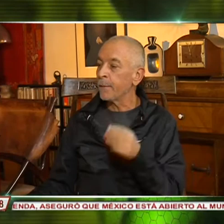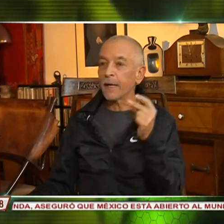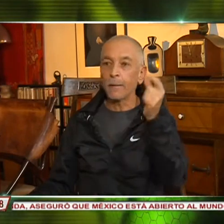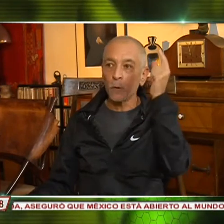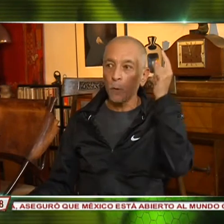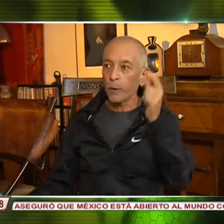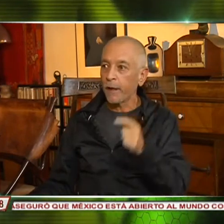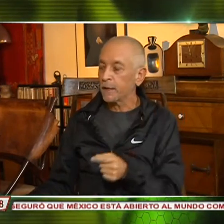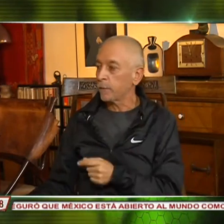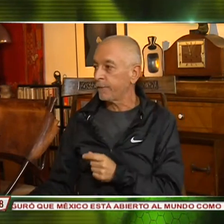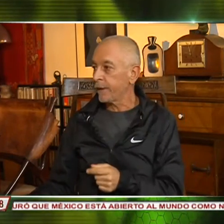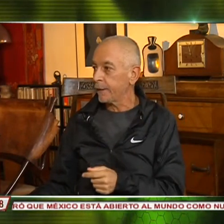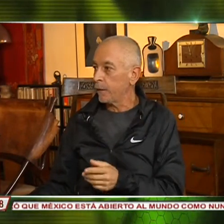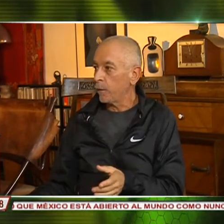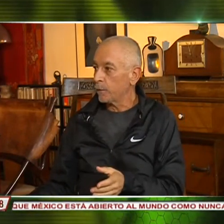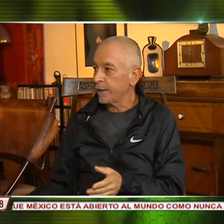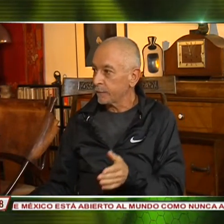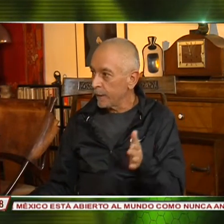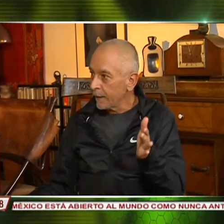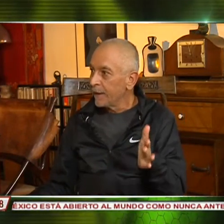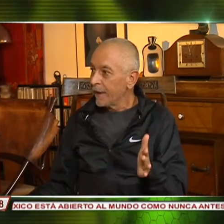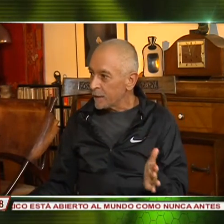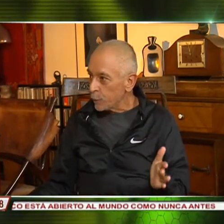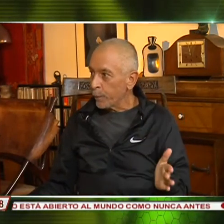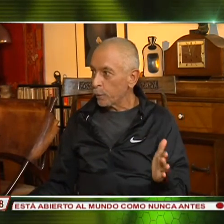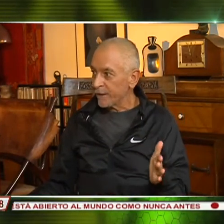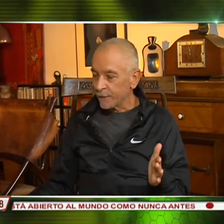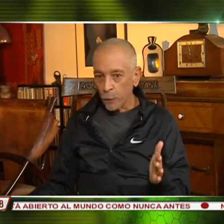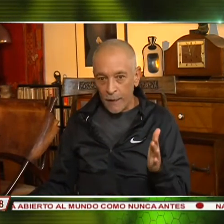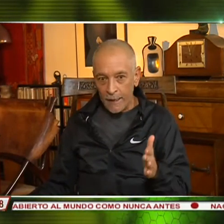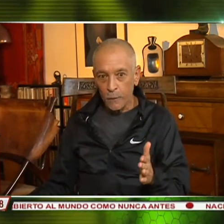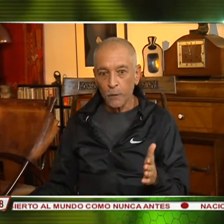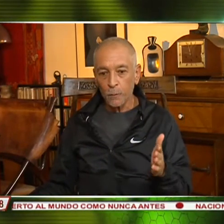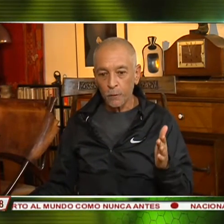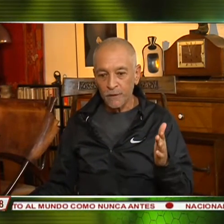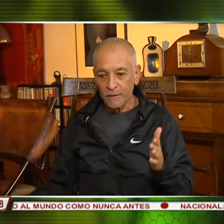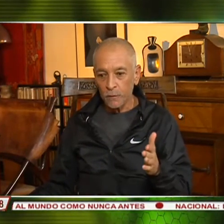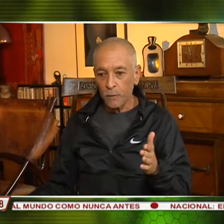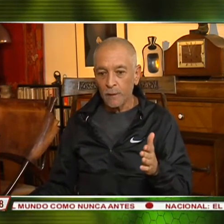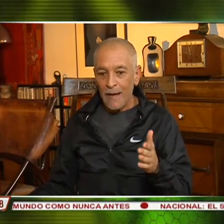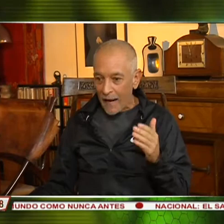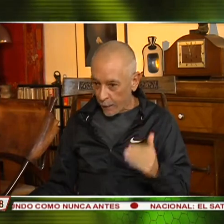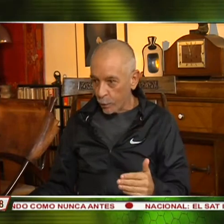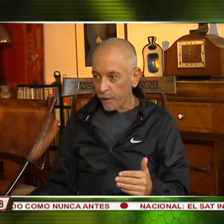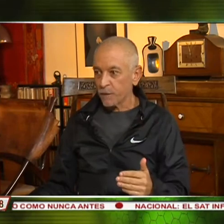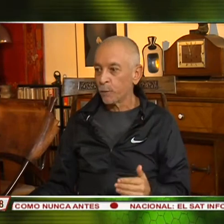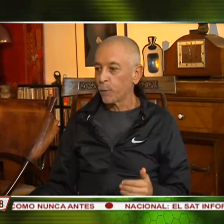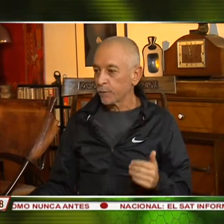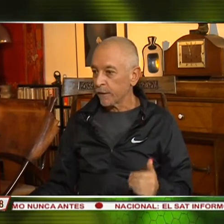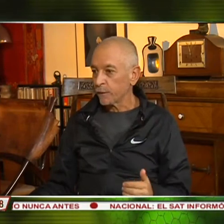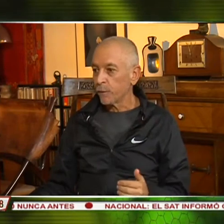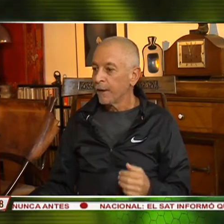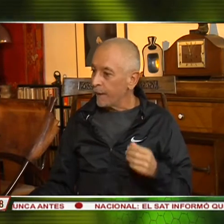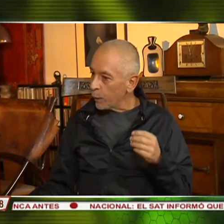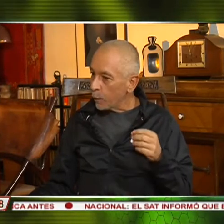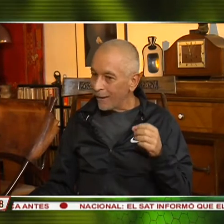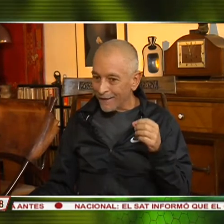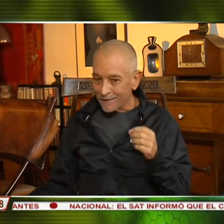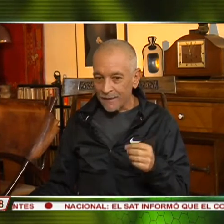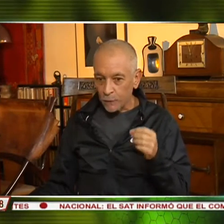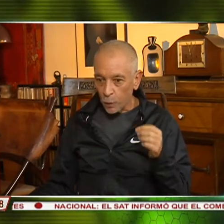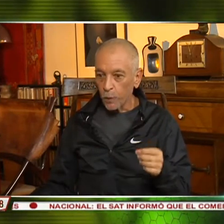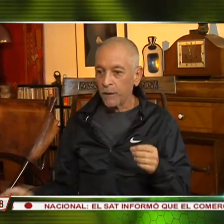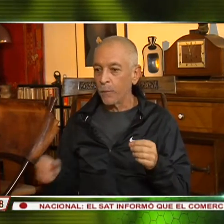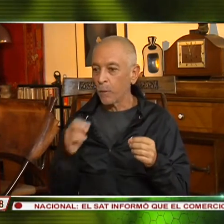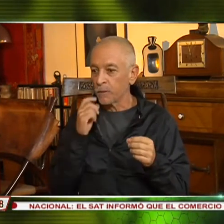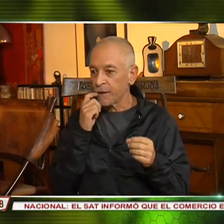no es, ay, se me acaba de ocurrir esto, fíjate, no, o sea, es un proceso largo y un proceso arduo y es un proceso en el cual hay